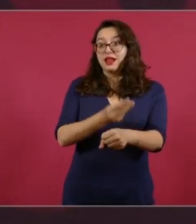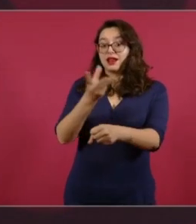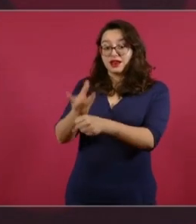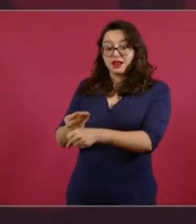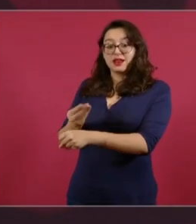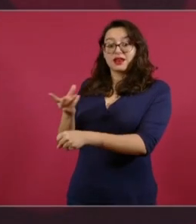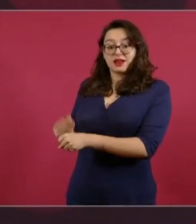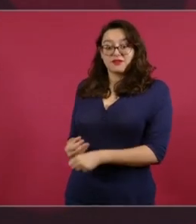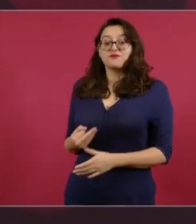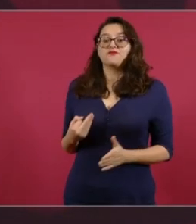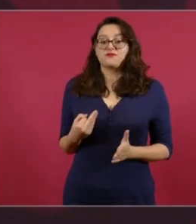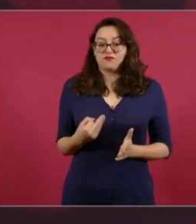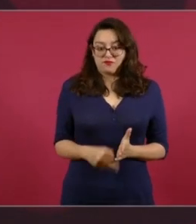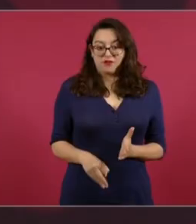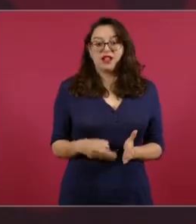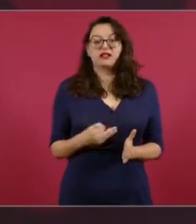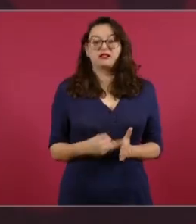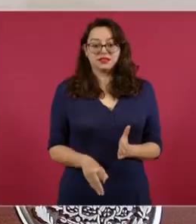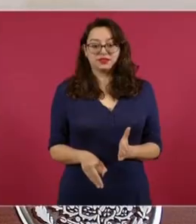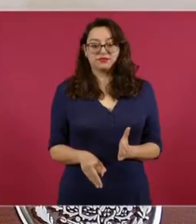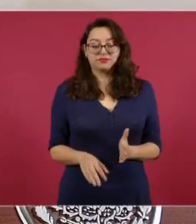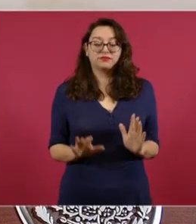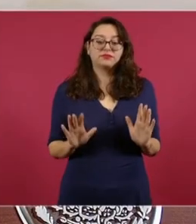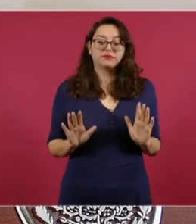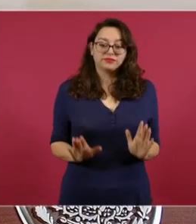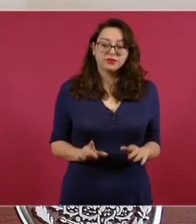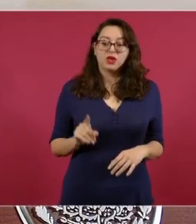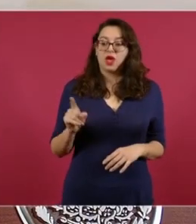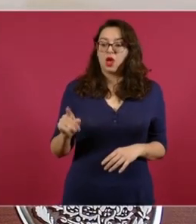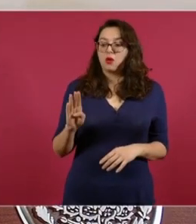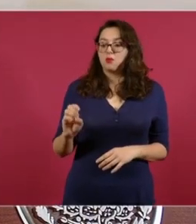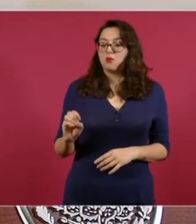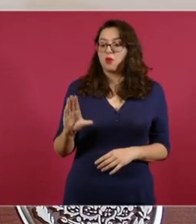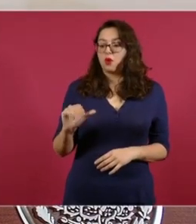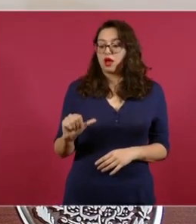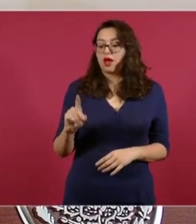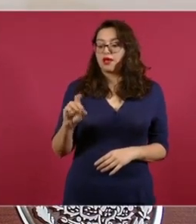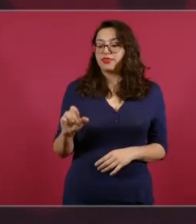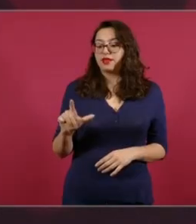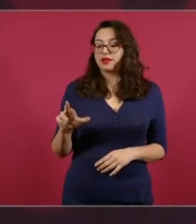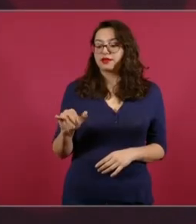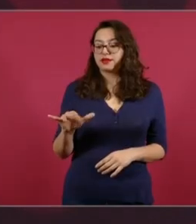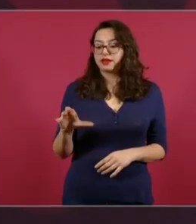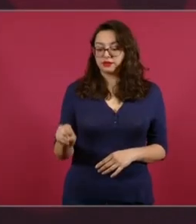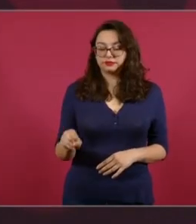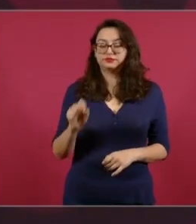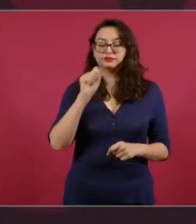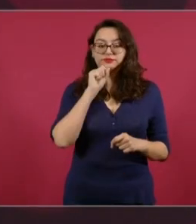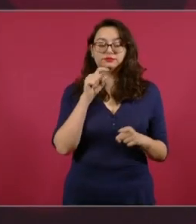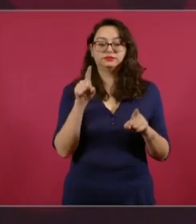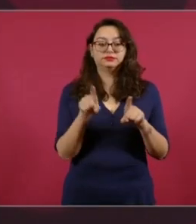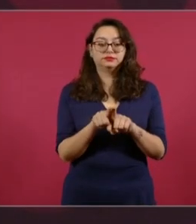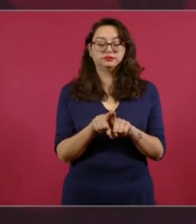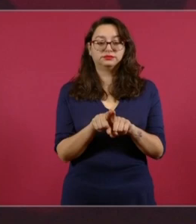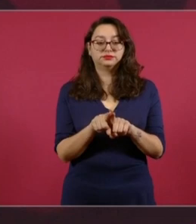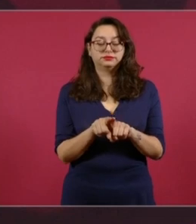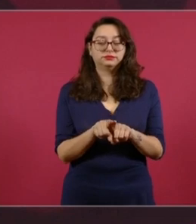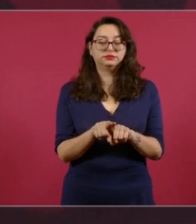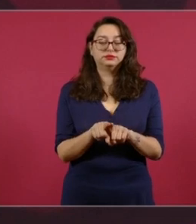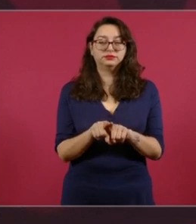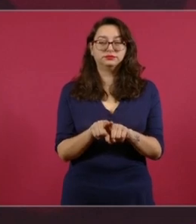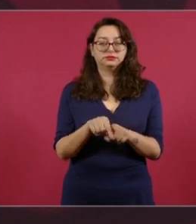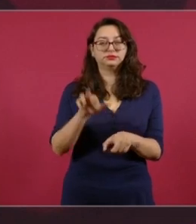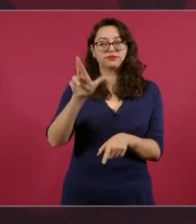esas características. Ahí en Boca del Río, lo mismo hablábamos hace unos